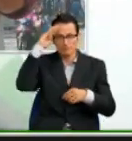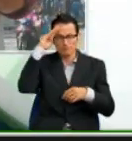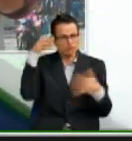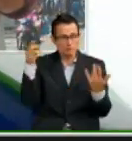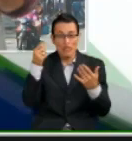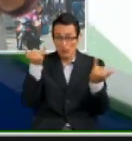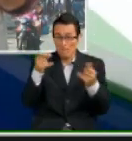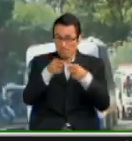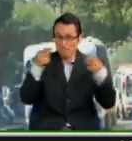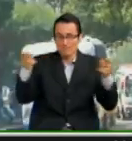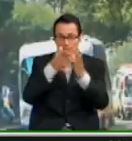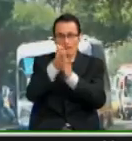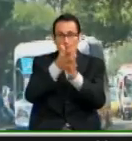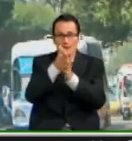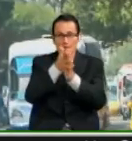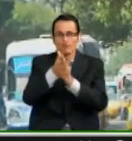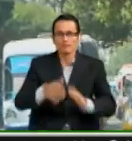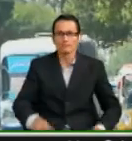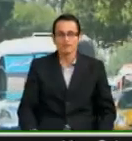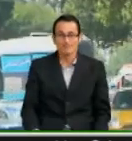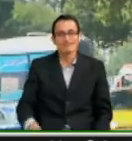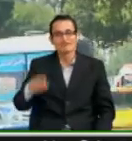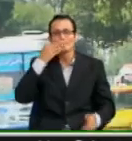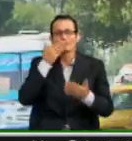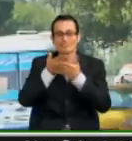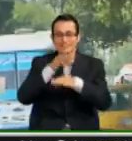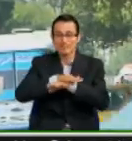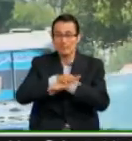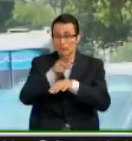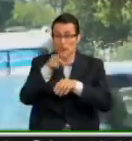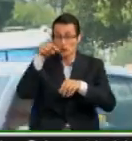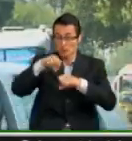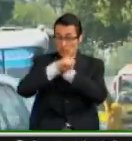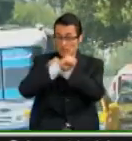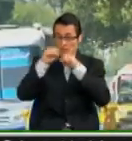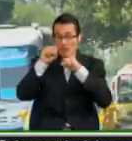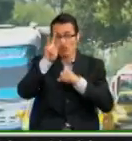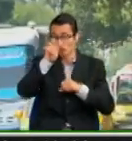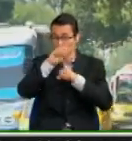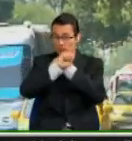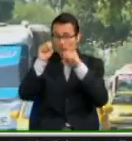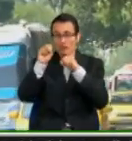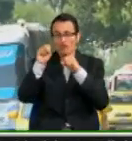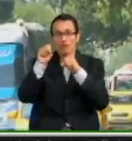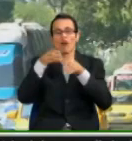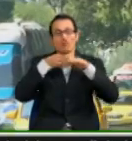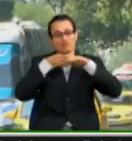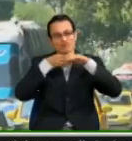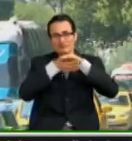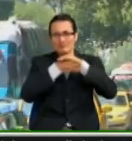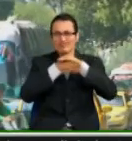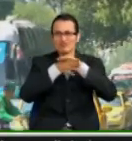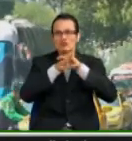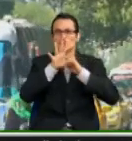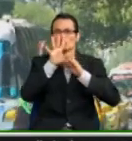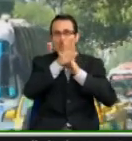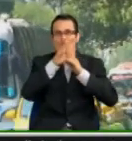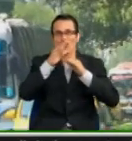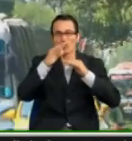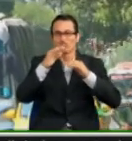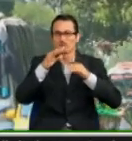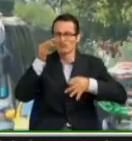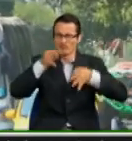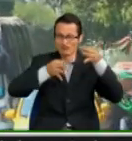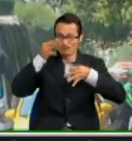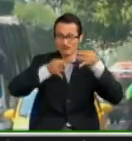Muy buenas tardes, compañeros y televidentes. Pues hacia las 8 de la mañana ingresó al Palacio de Justicia el capitán de la Policía Nacional,